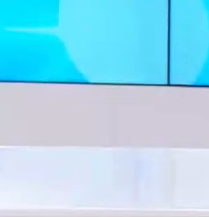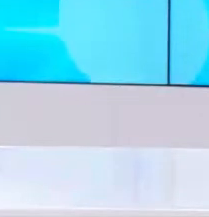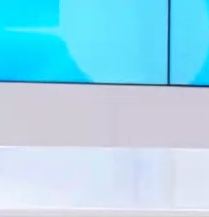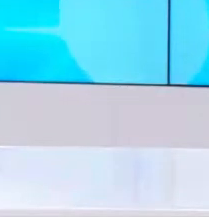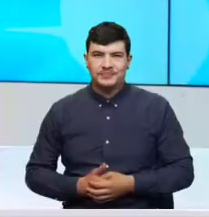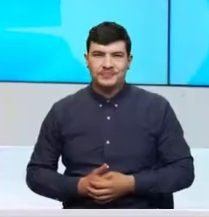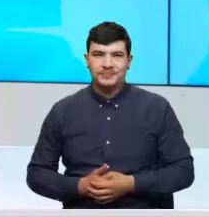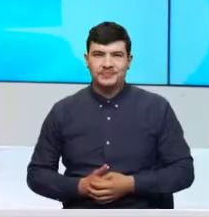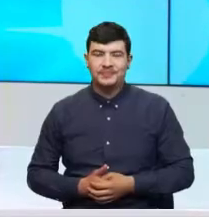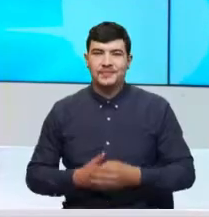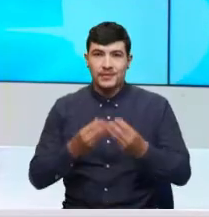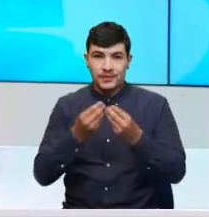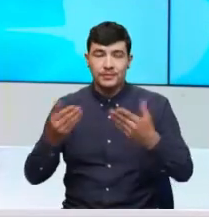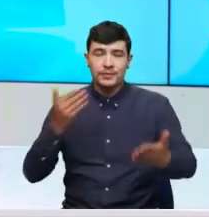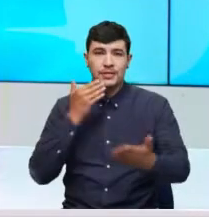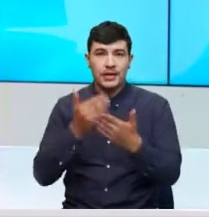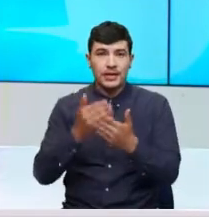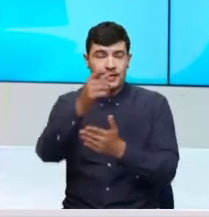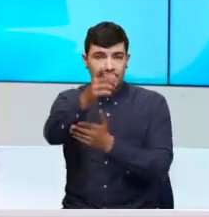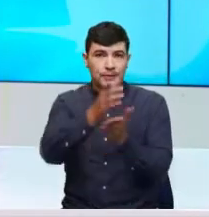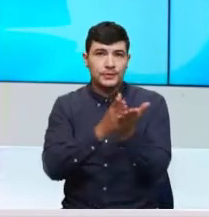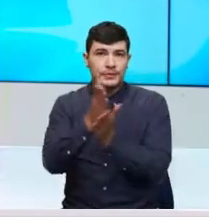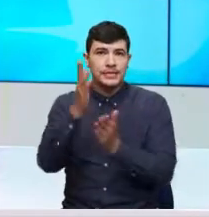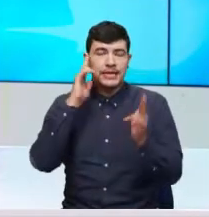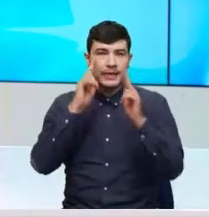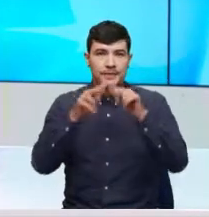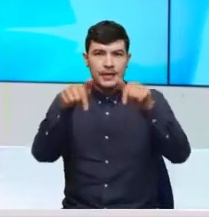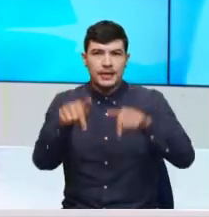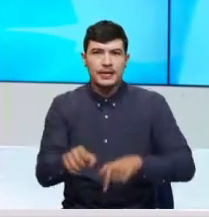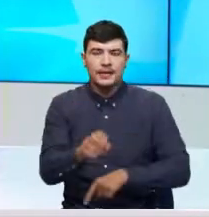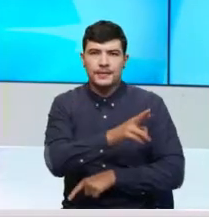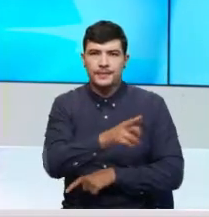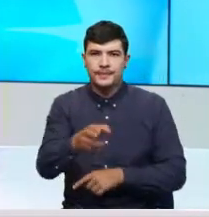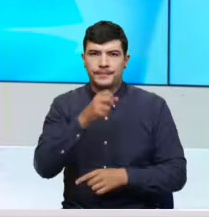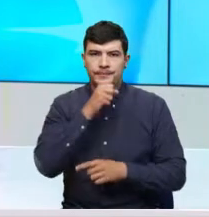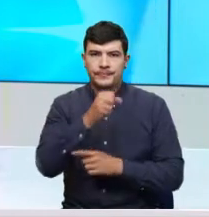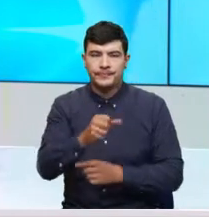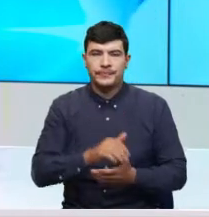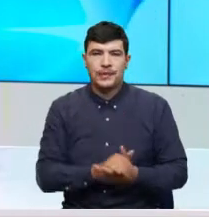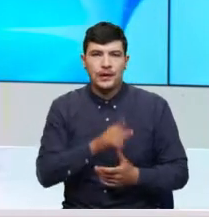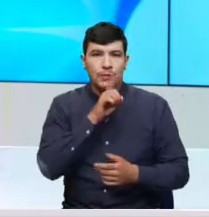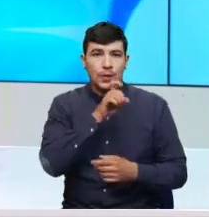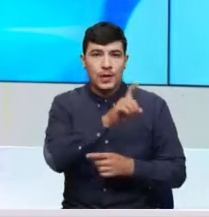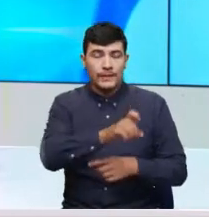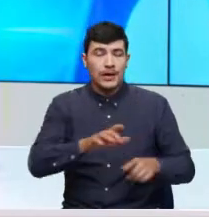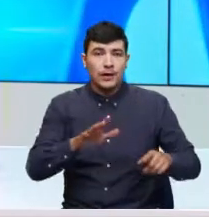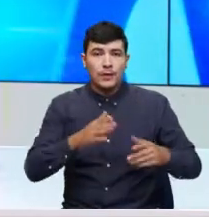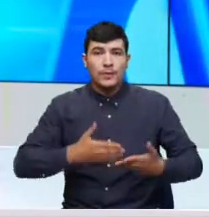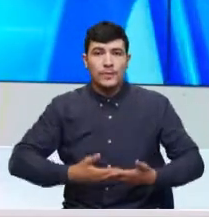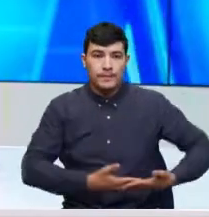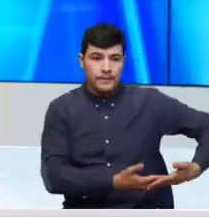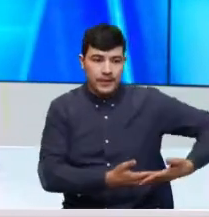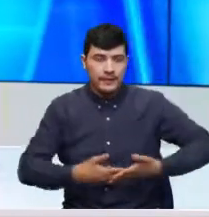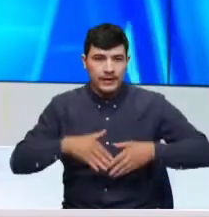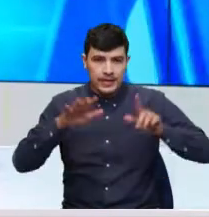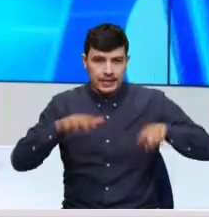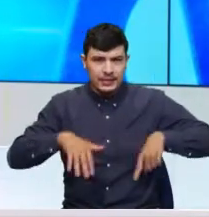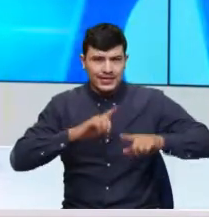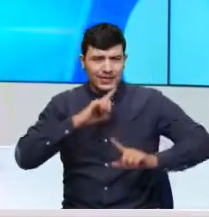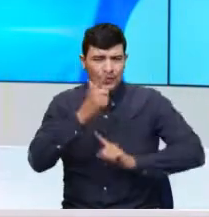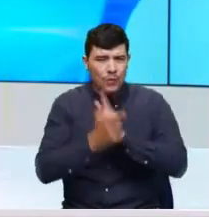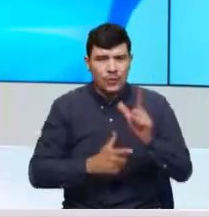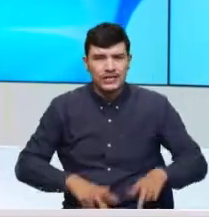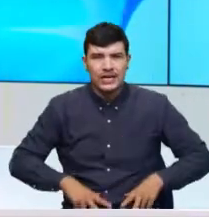Gracias por continuar con nosotros. Seguimos con más información en Oriente Noticias. Y en Bucaramanga, un bebé de 6 meses lucha por su vida por una